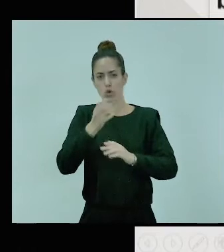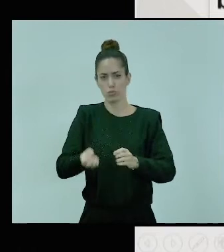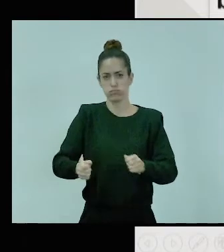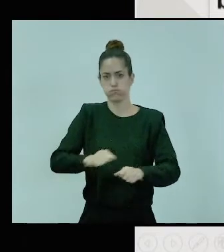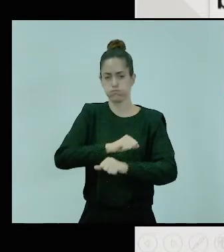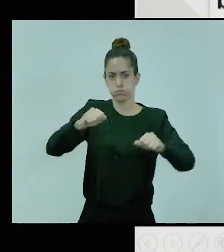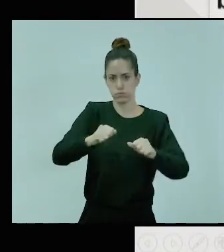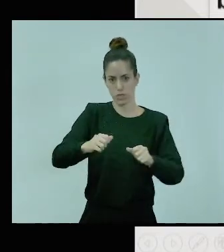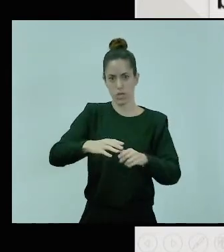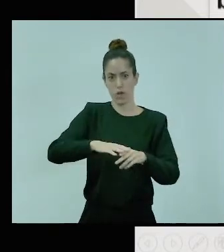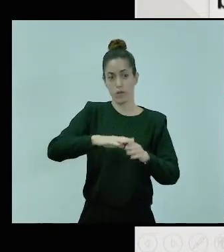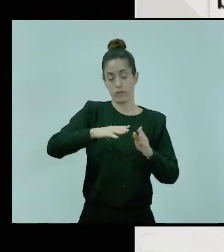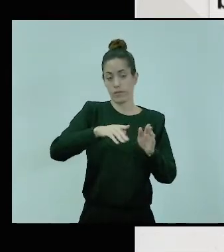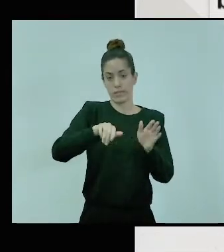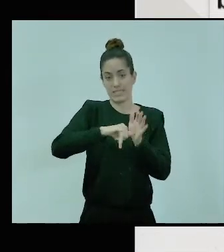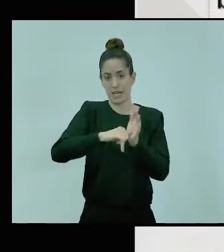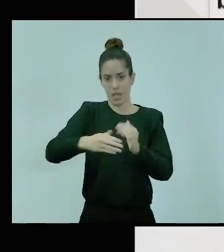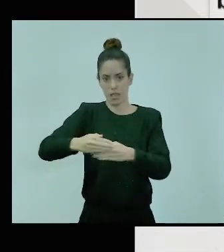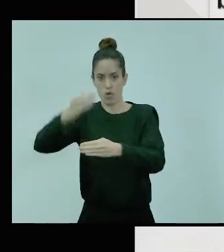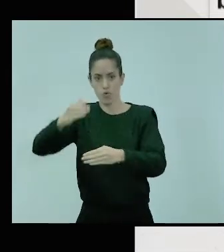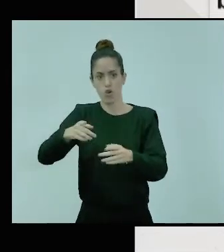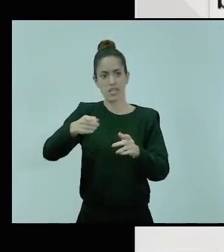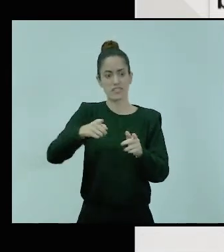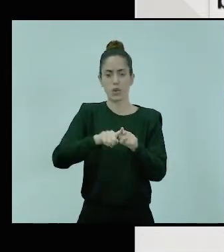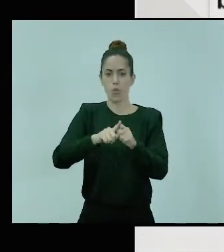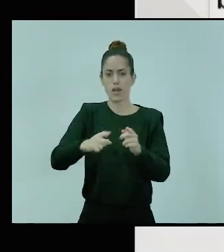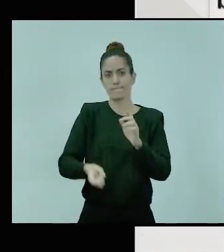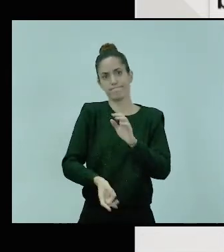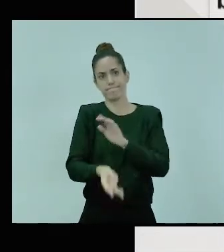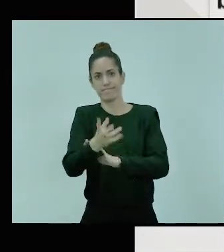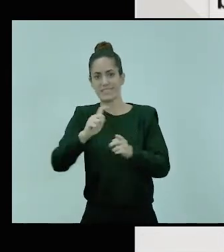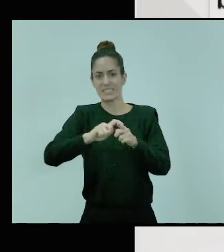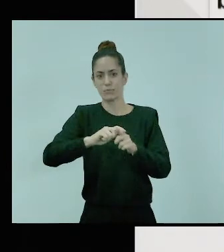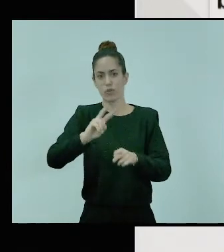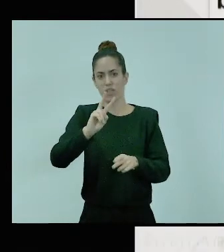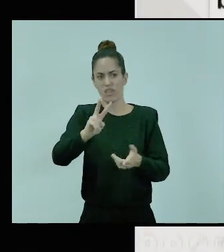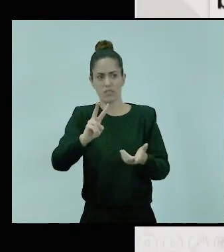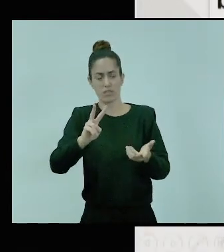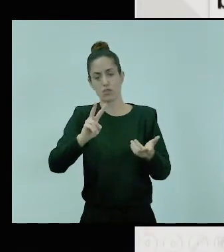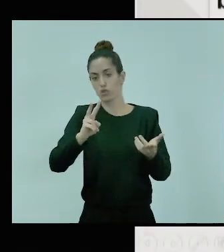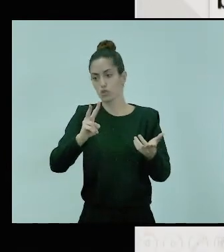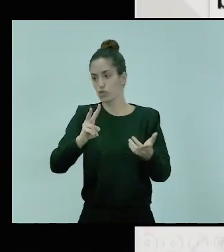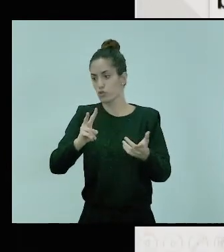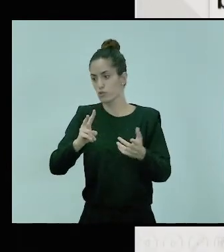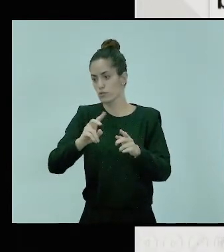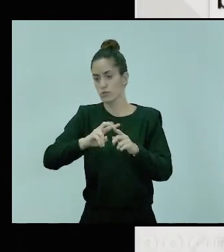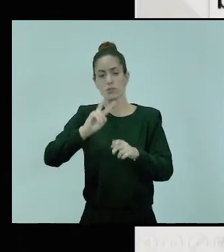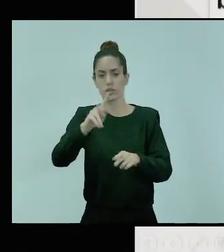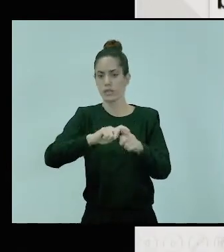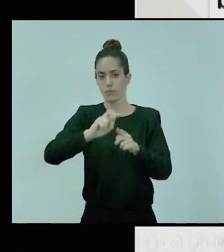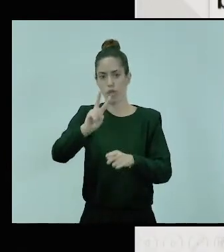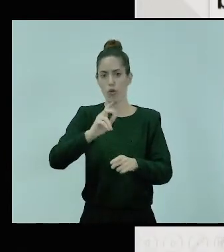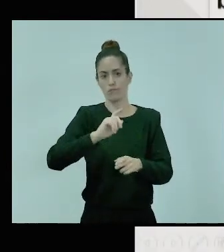sacudidas horizontales asociadas a los muros generan 2 tipos de patrones. El patrón en aspa, muy